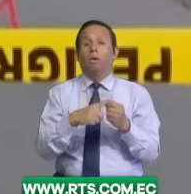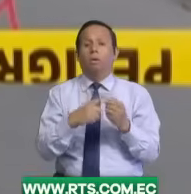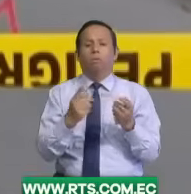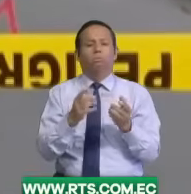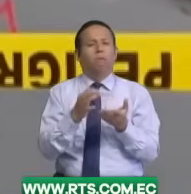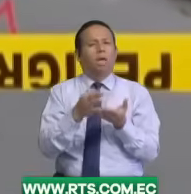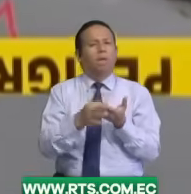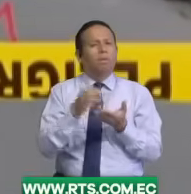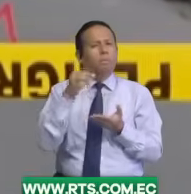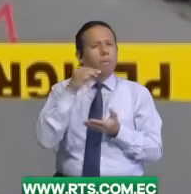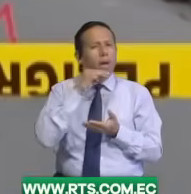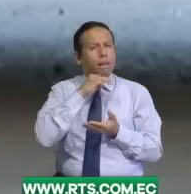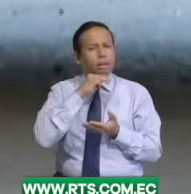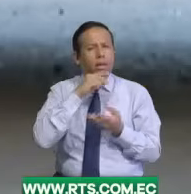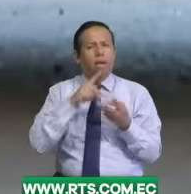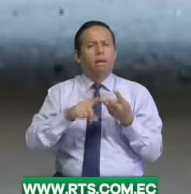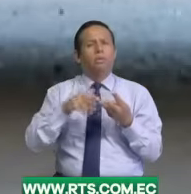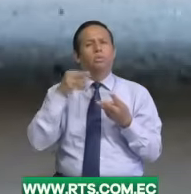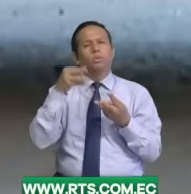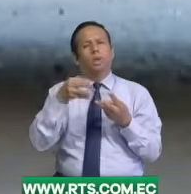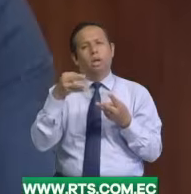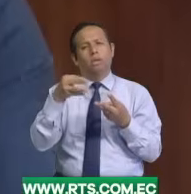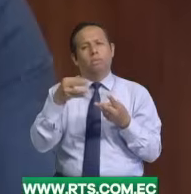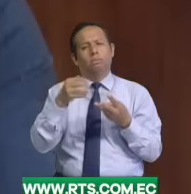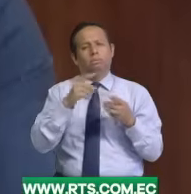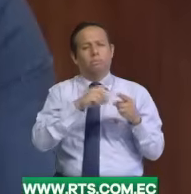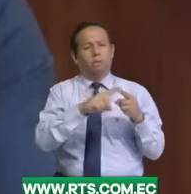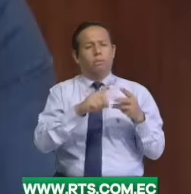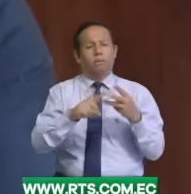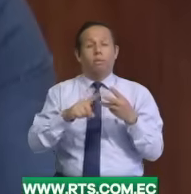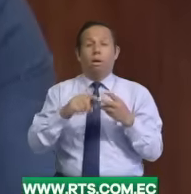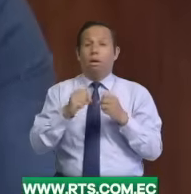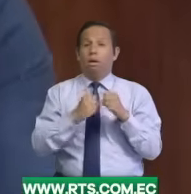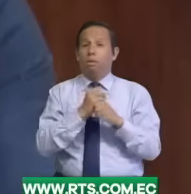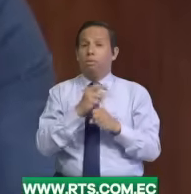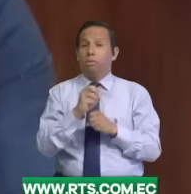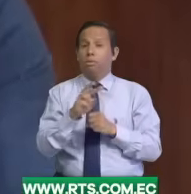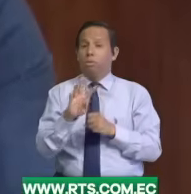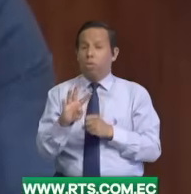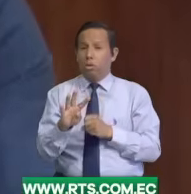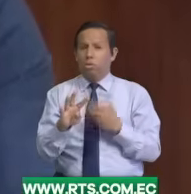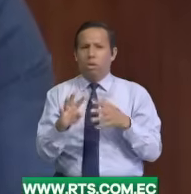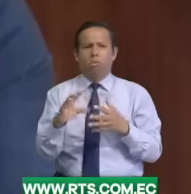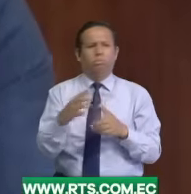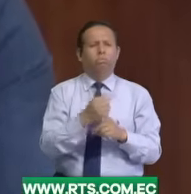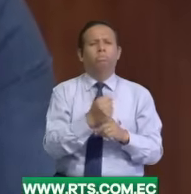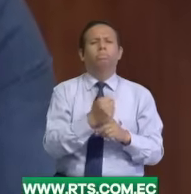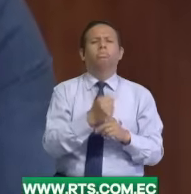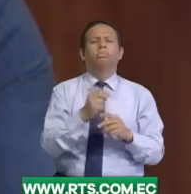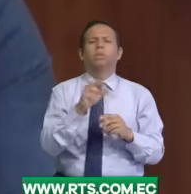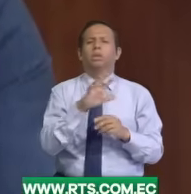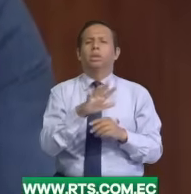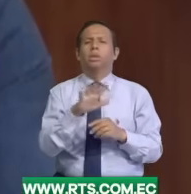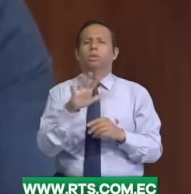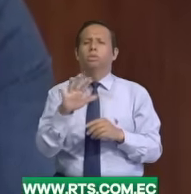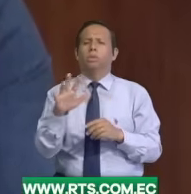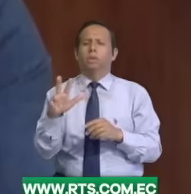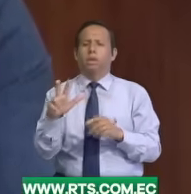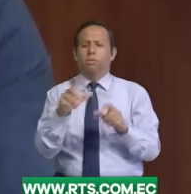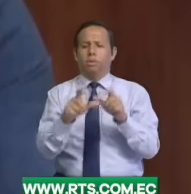Cantón Manta y Durán, entre otros. Del 2024 se han aprehendido a